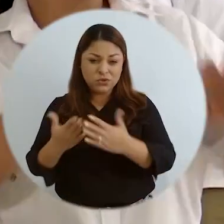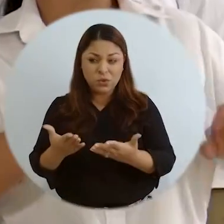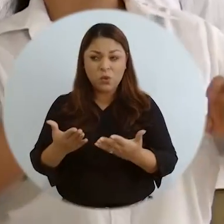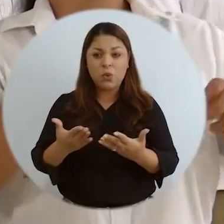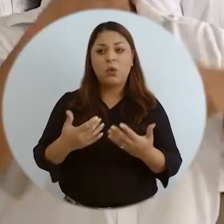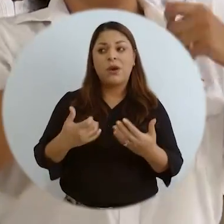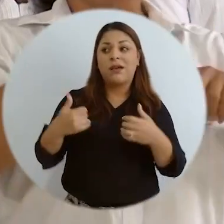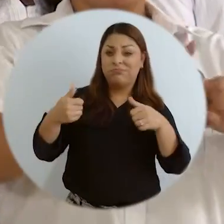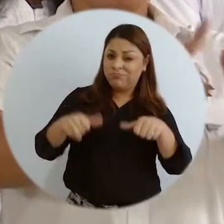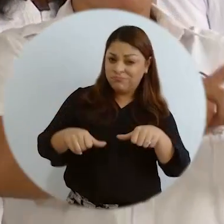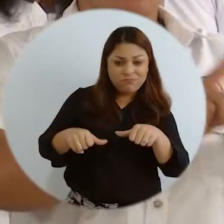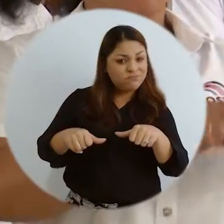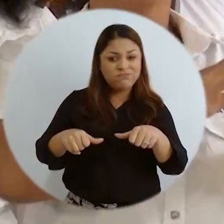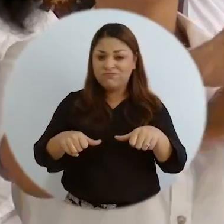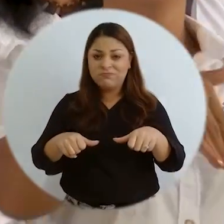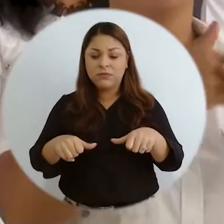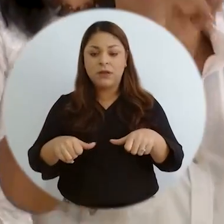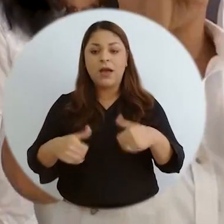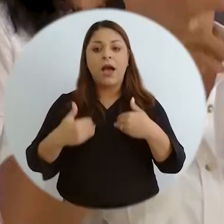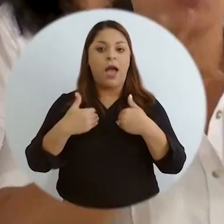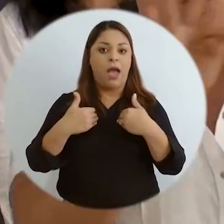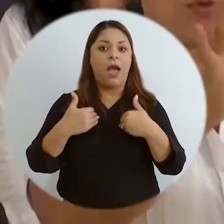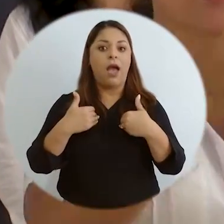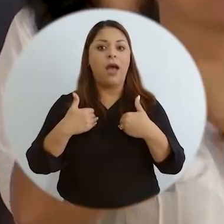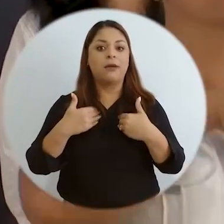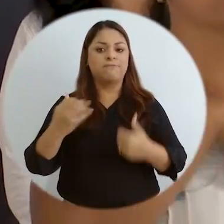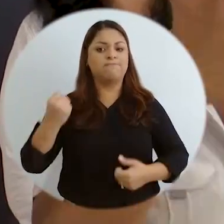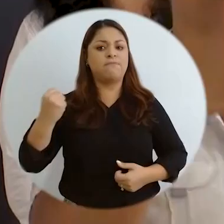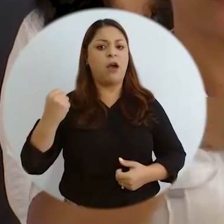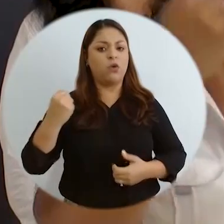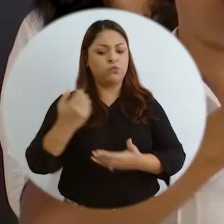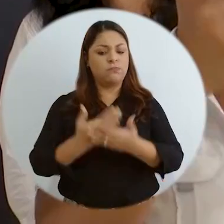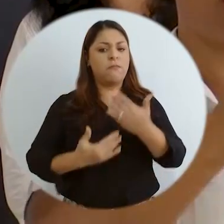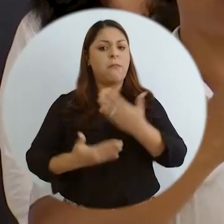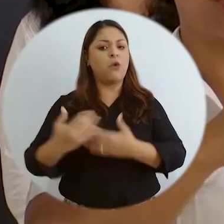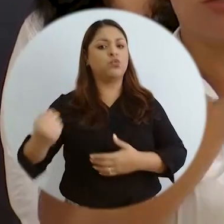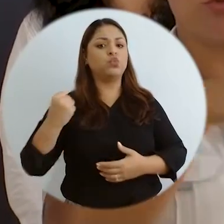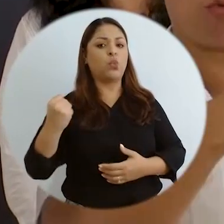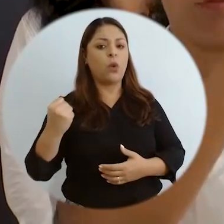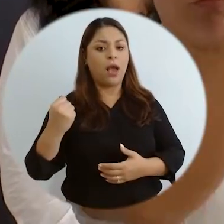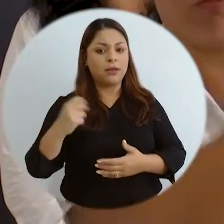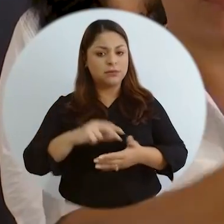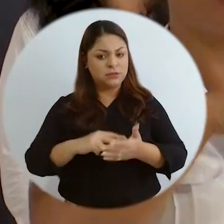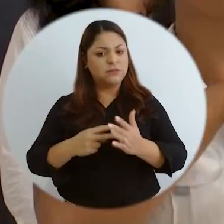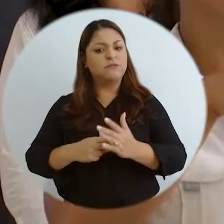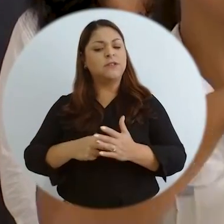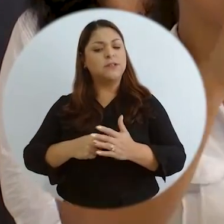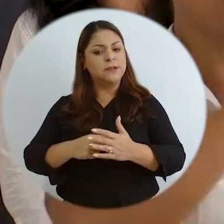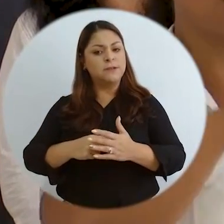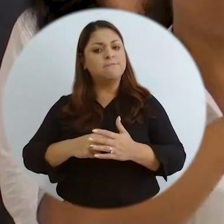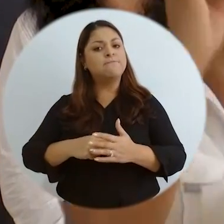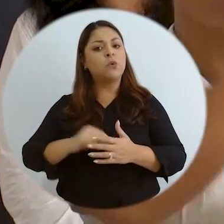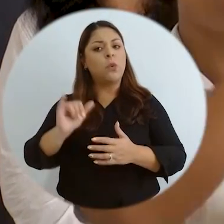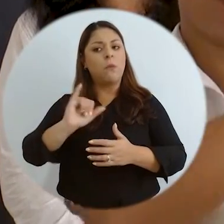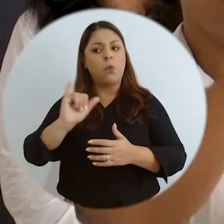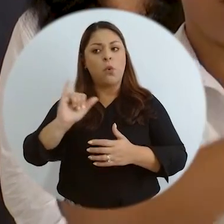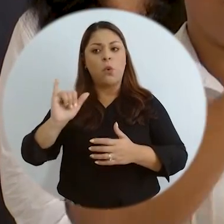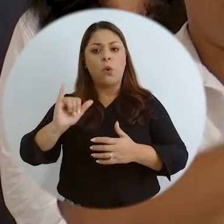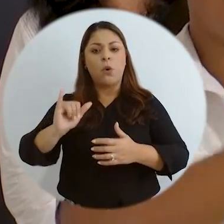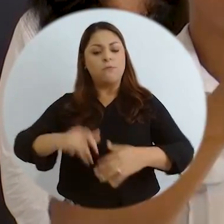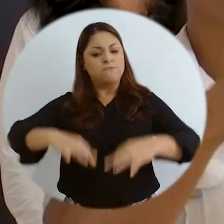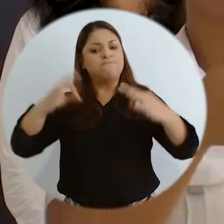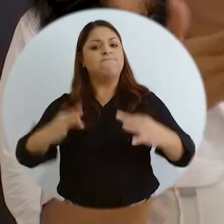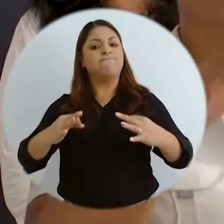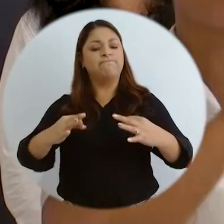llaman algunas personas, y que puedan estar de acuerdo, más allá de que a las personas les parezca bien, es